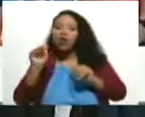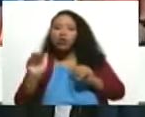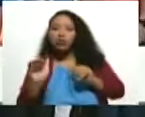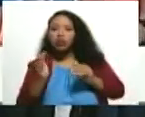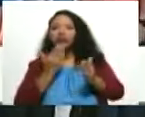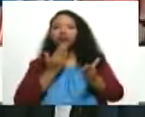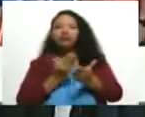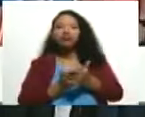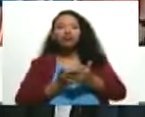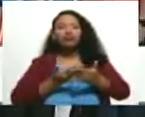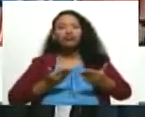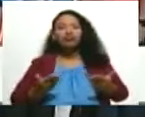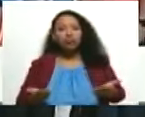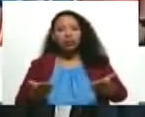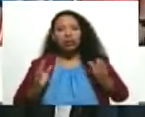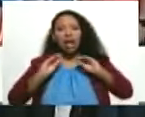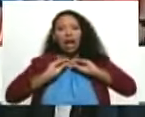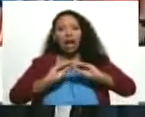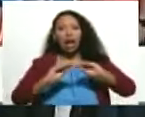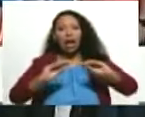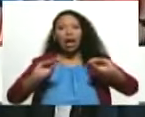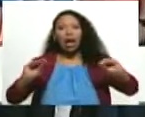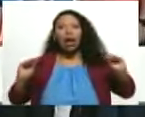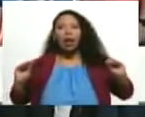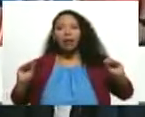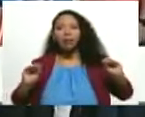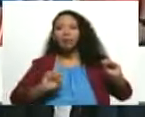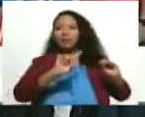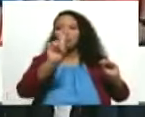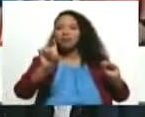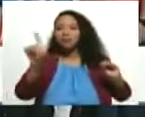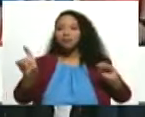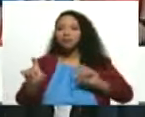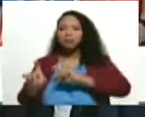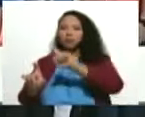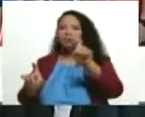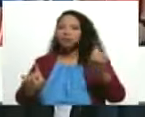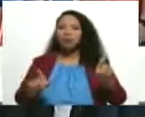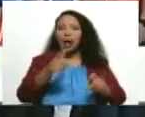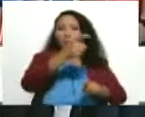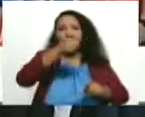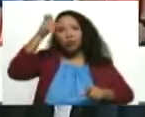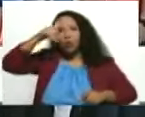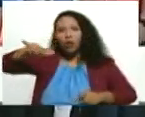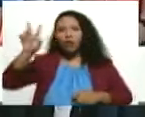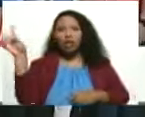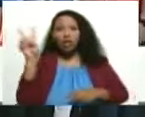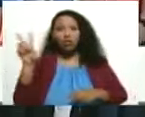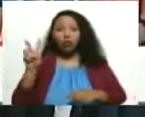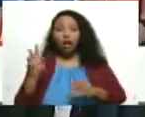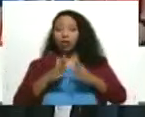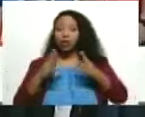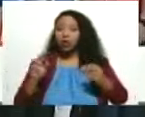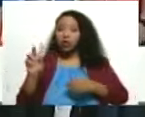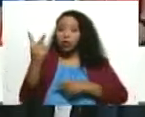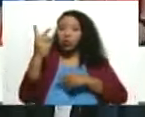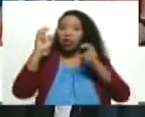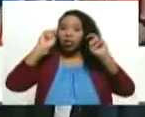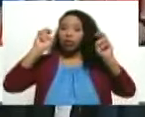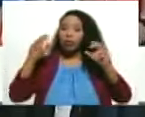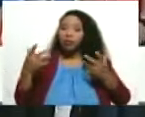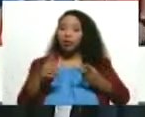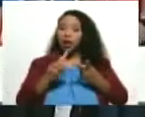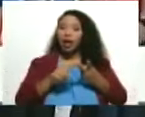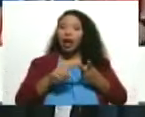permita la convocatoria de la consulta. Y la segunda gran noticia para toda Venezuela es que ya el